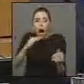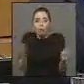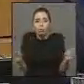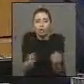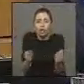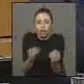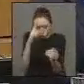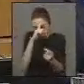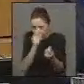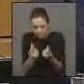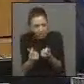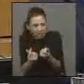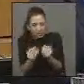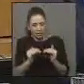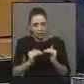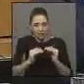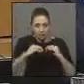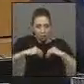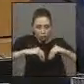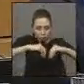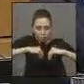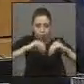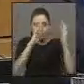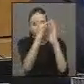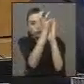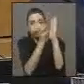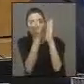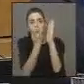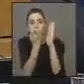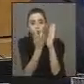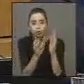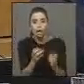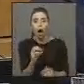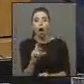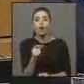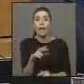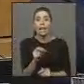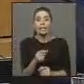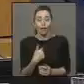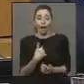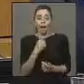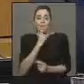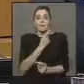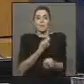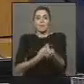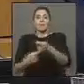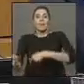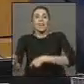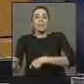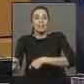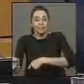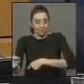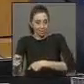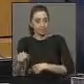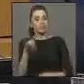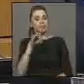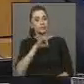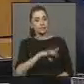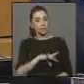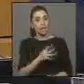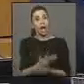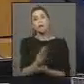dificultad llegan finalmente a poder vender sus productos. En Chile